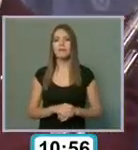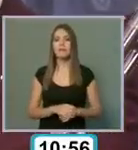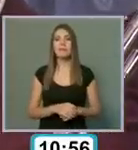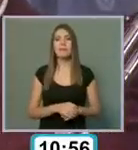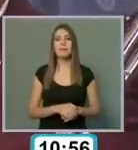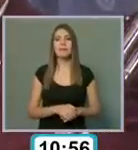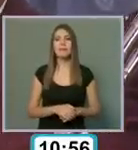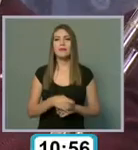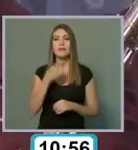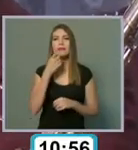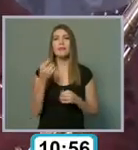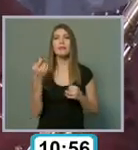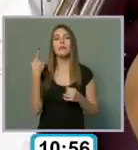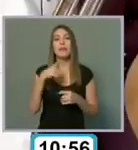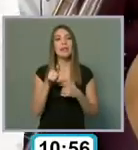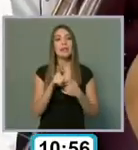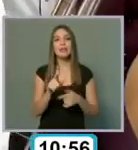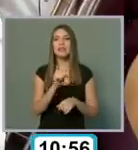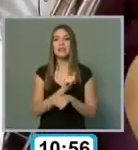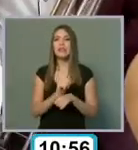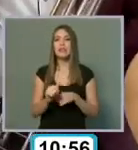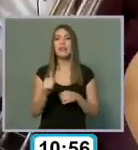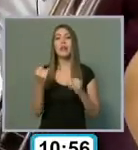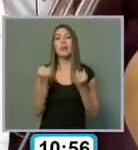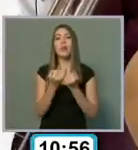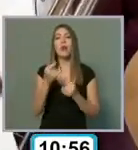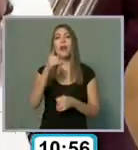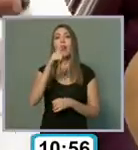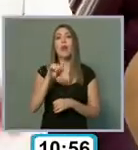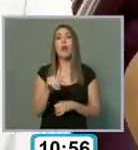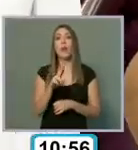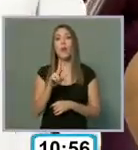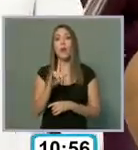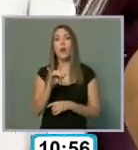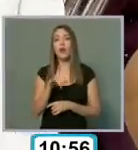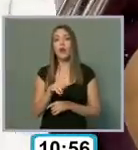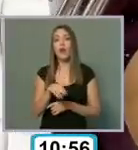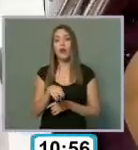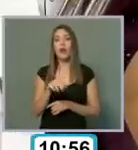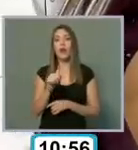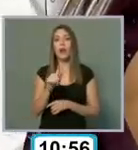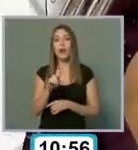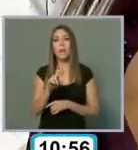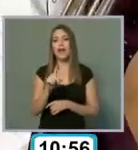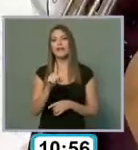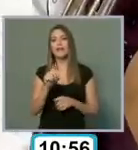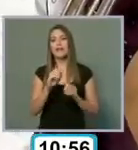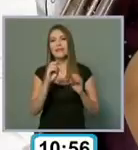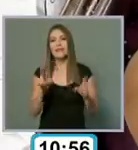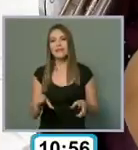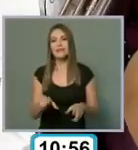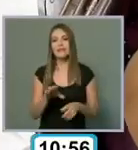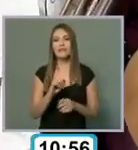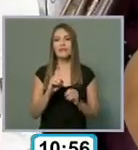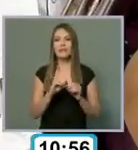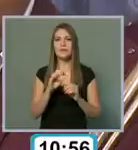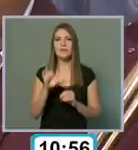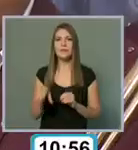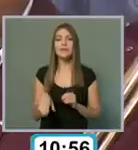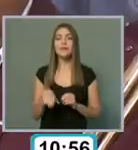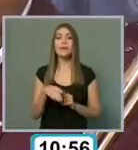a Julián Álvarez. No, saludos al compadre Julián. No, a toda la gente que se dedica a esto. Hay una etapa donde realmente como